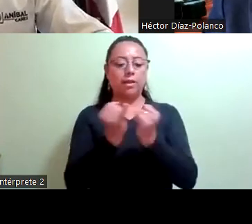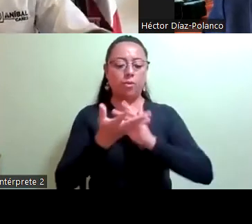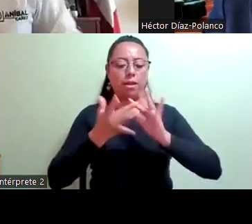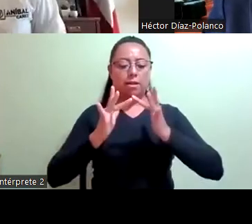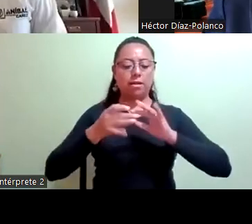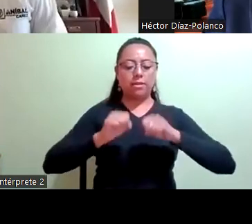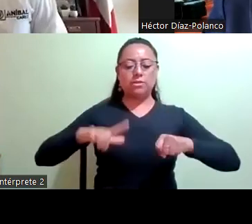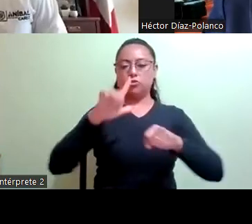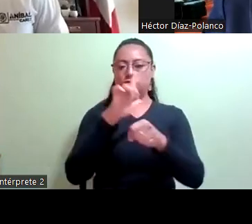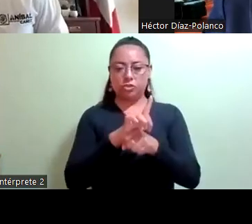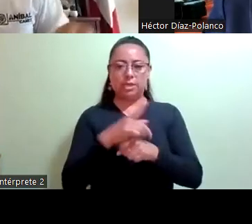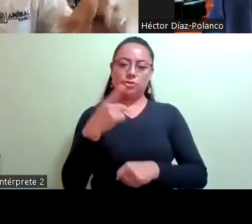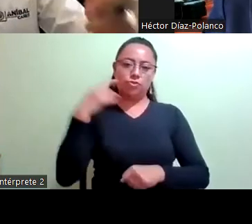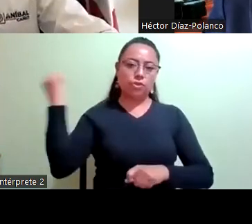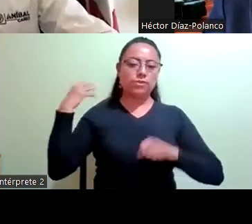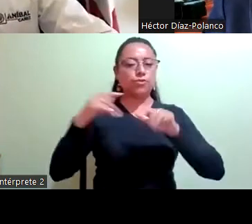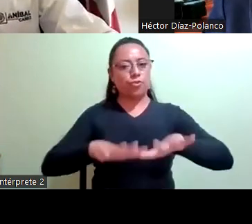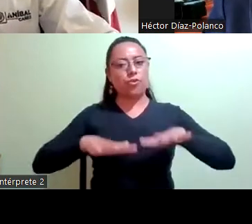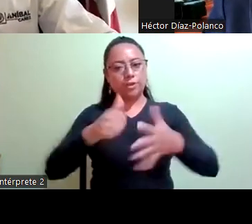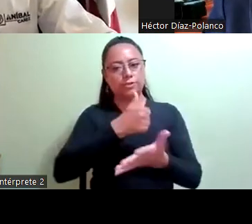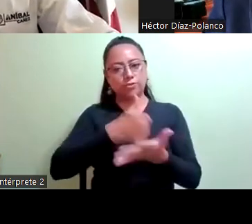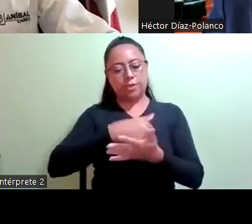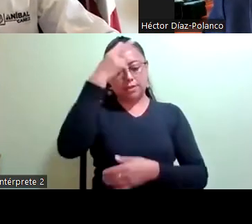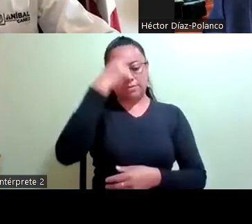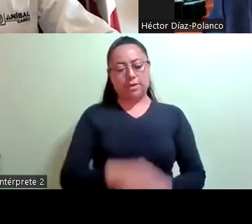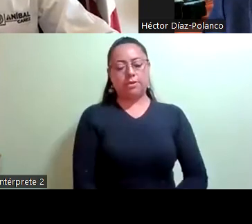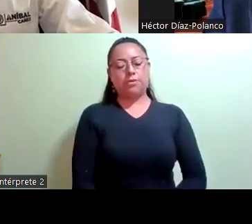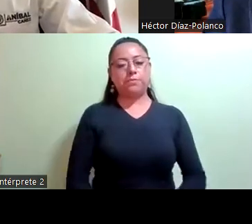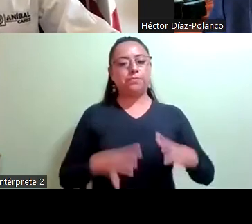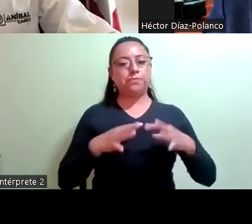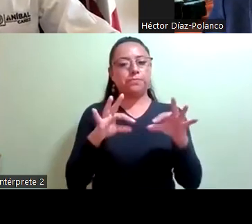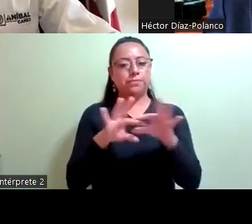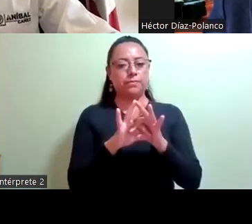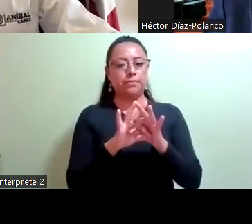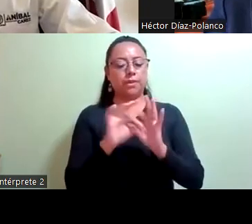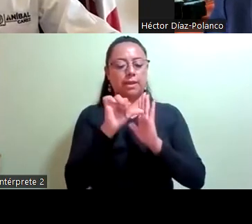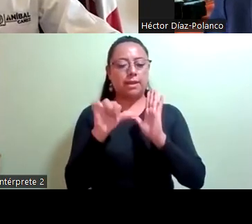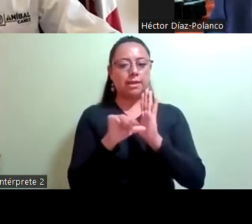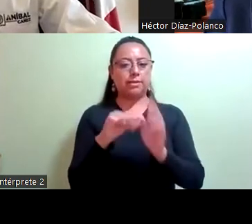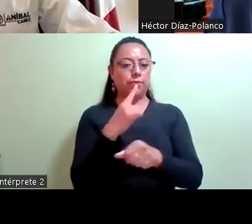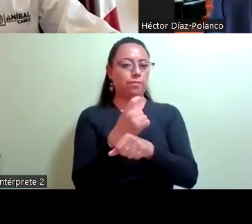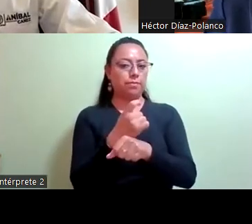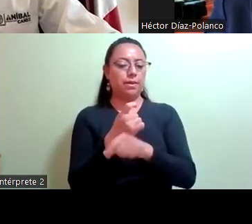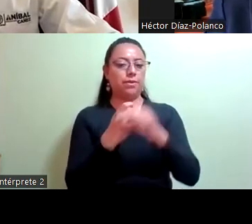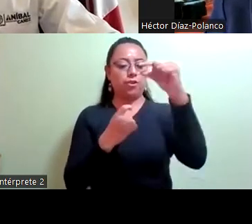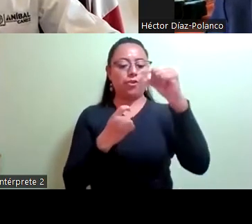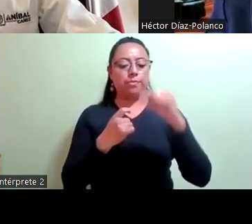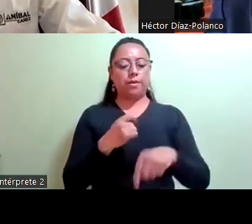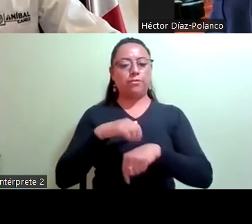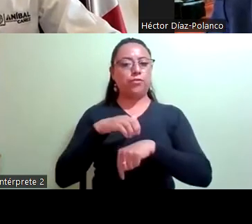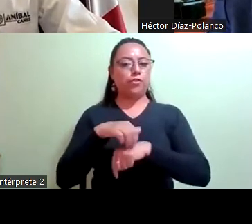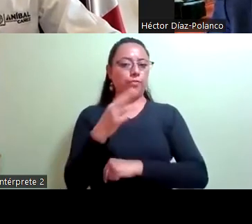sociales del Congreso de la Ciudad de México. Con fundamento en lo dispuesto por los artículos primero, párrafo